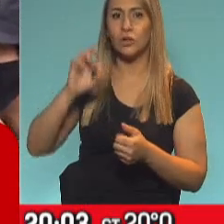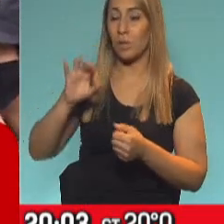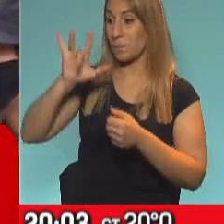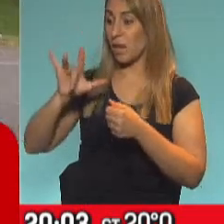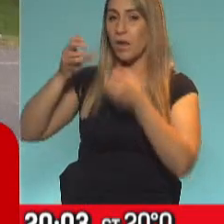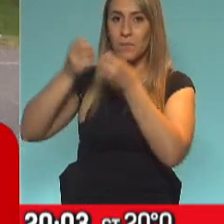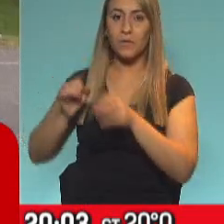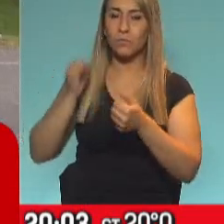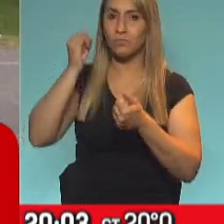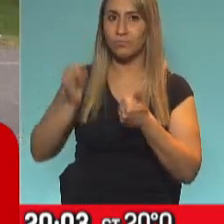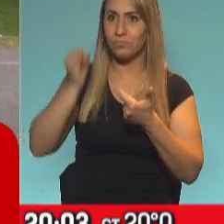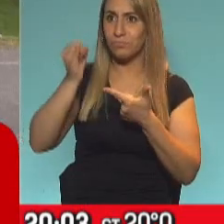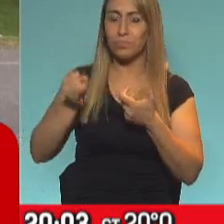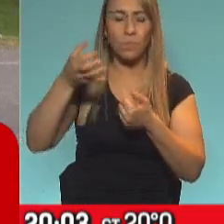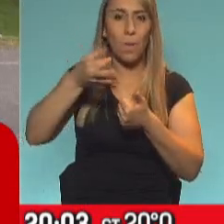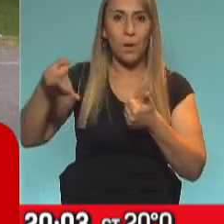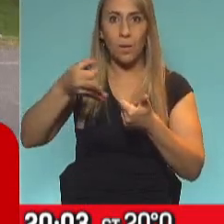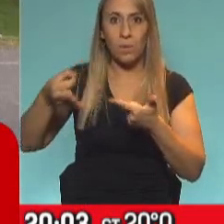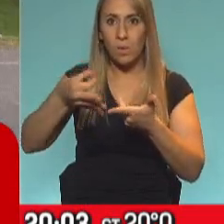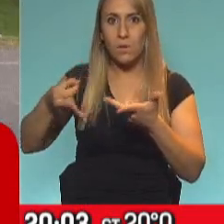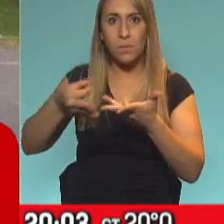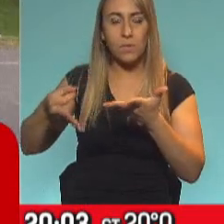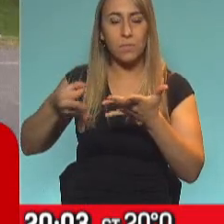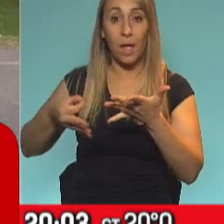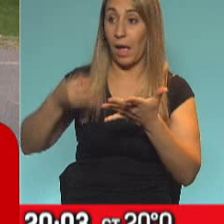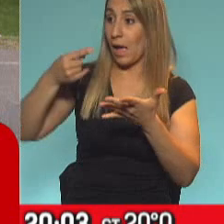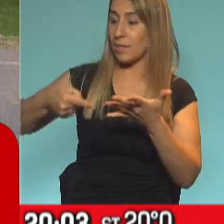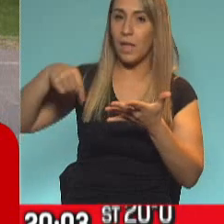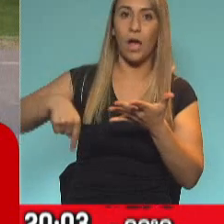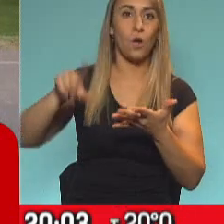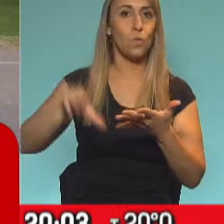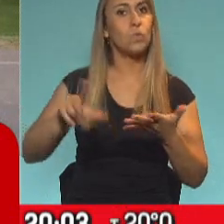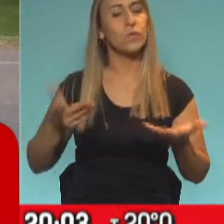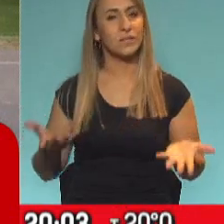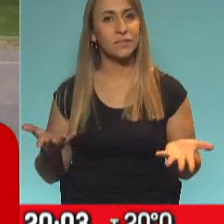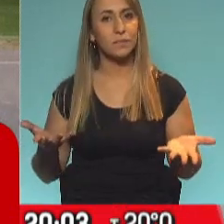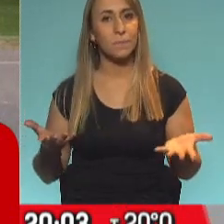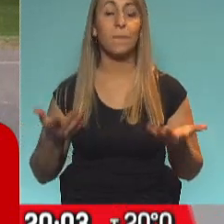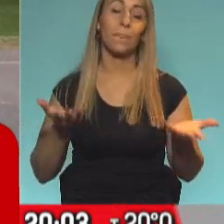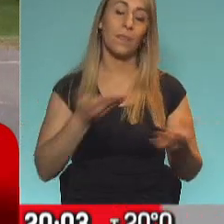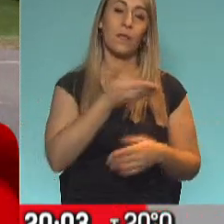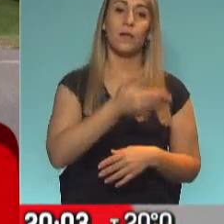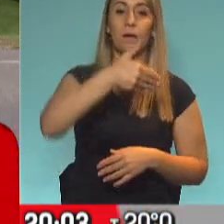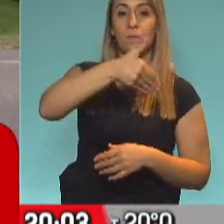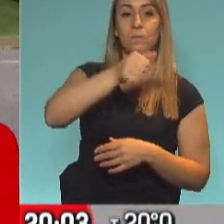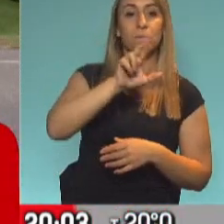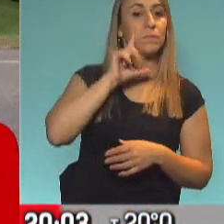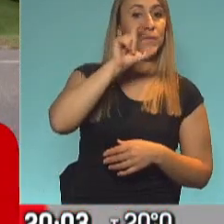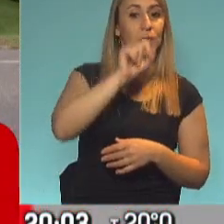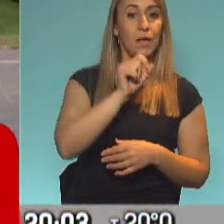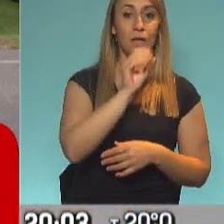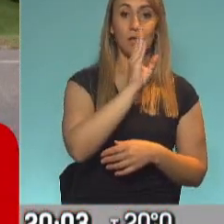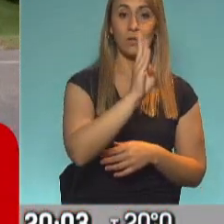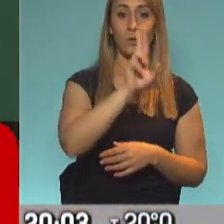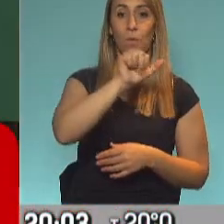llegar a este lunes. Bueno, como les decía, Mario Braudi fue el que salió a declarar una